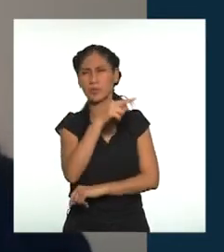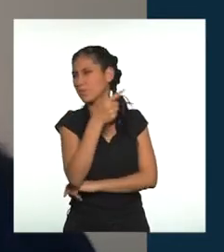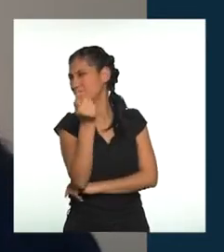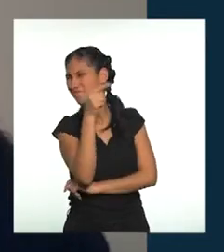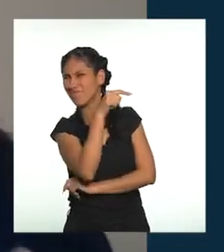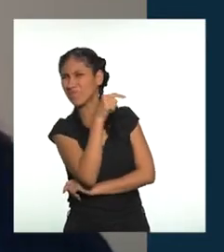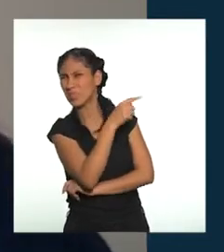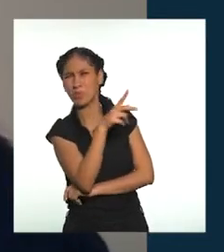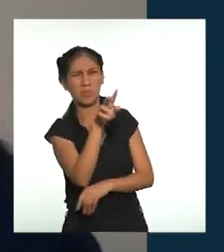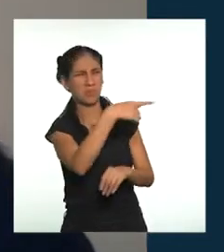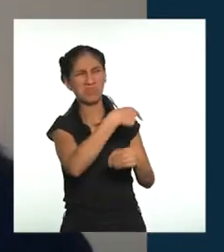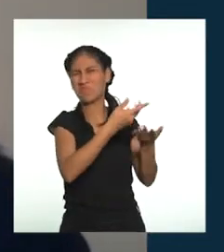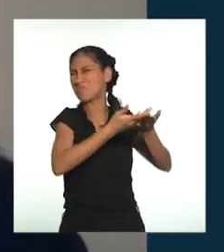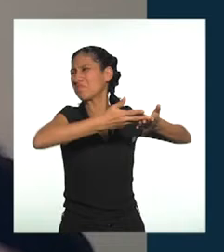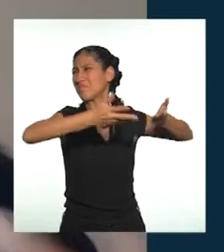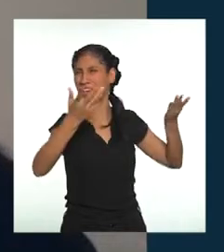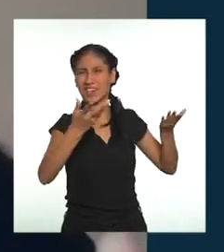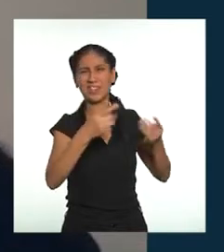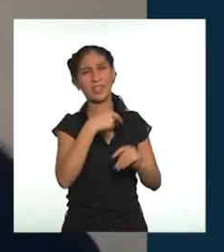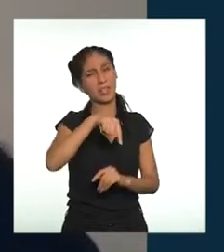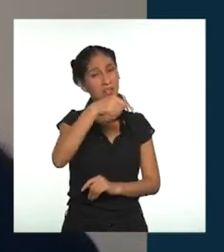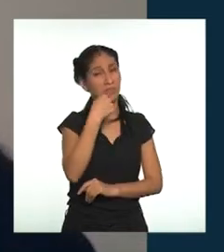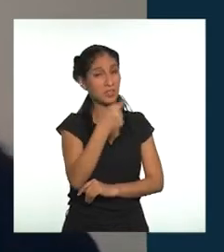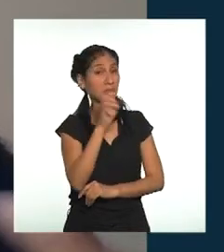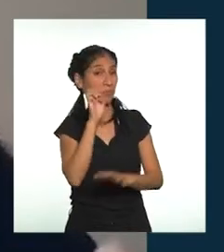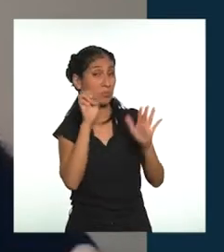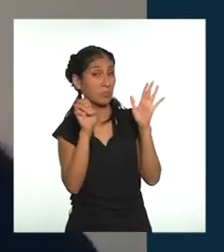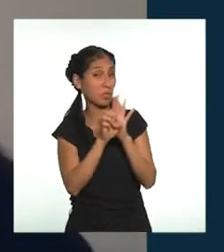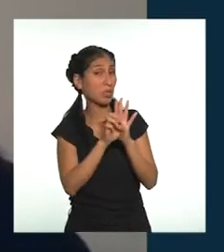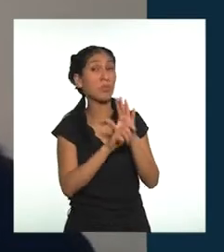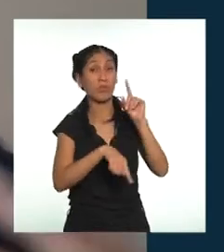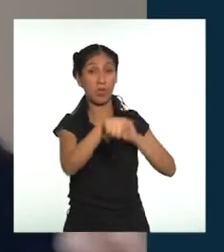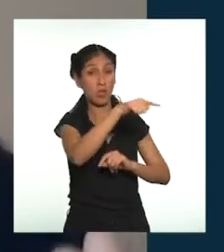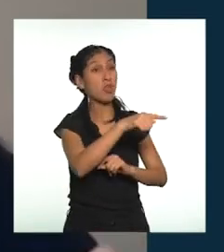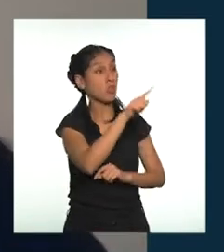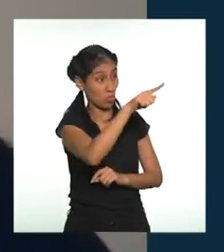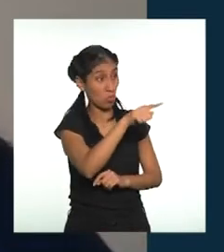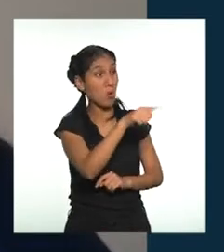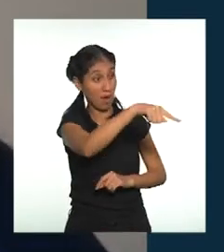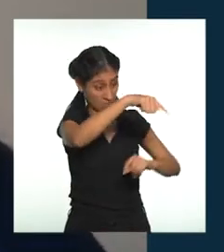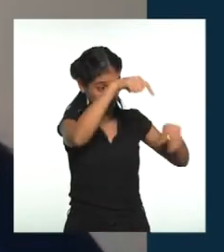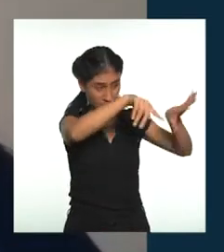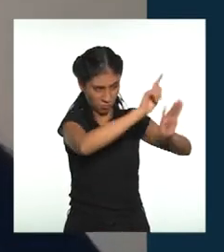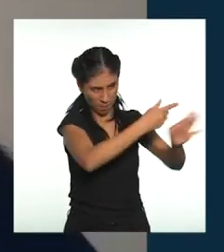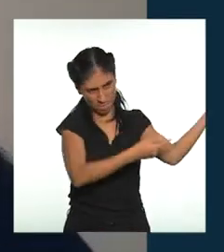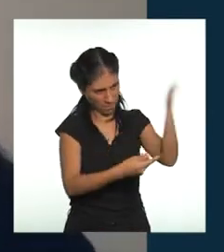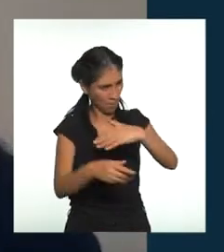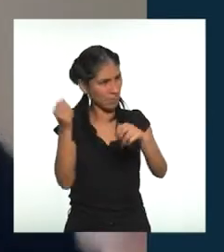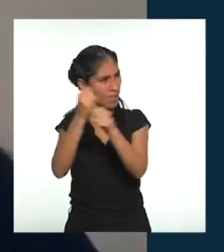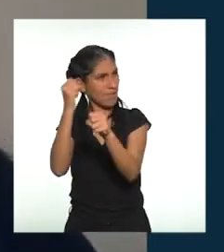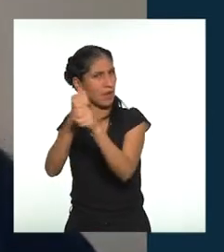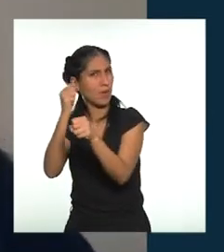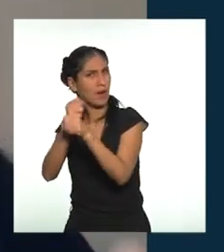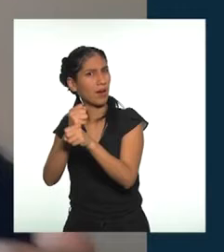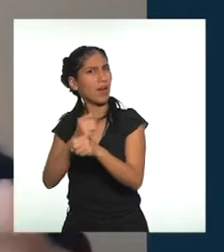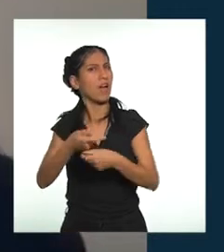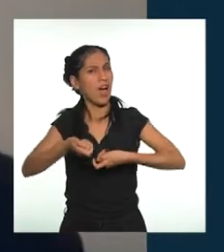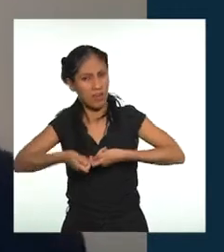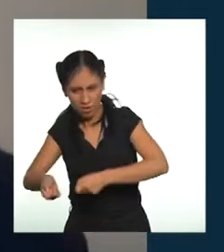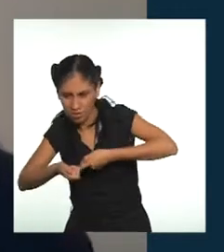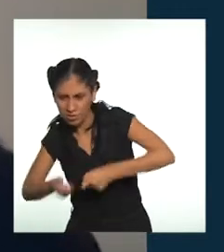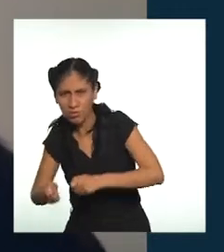de obra muy barata y por eso trabajábamos en las minas, en las grandes empresas de las ciudades o las